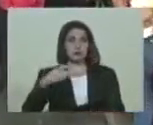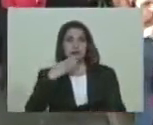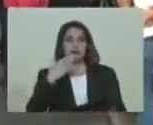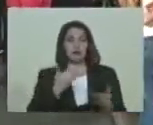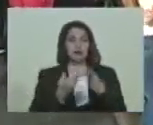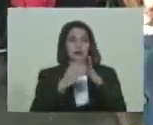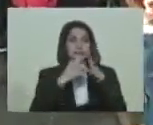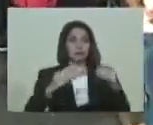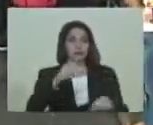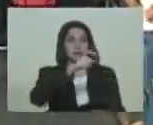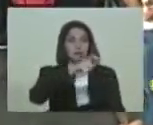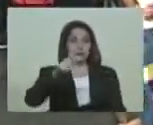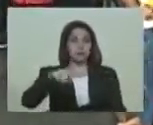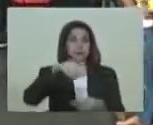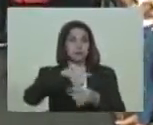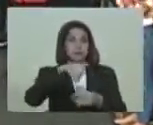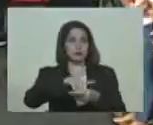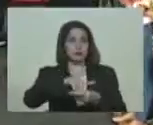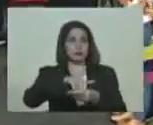los votantes.